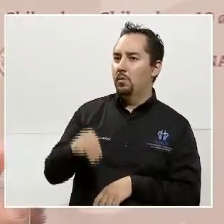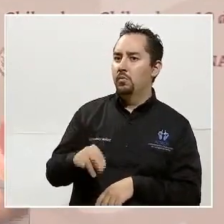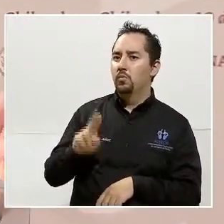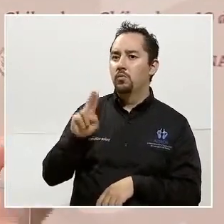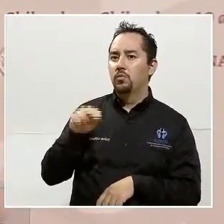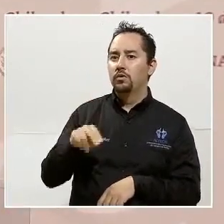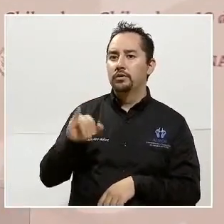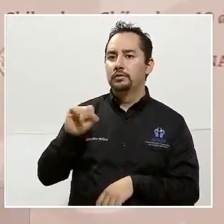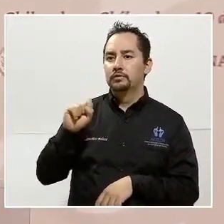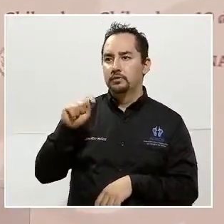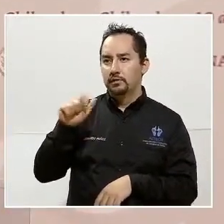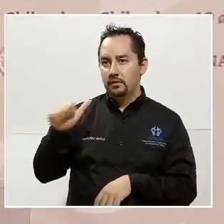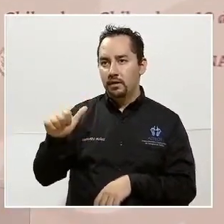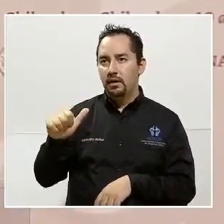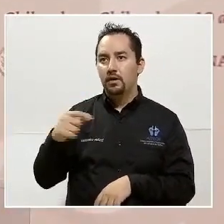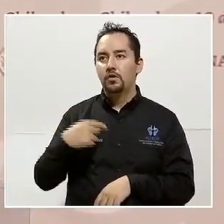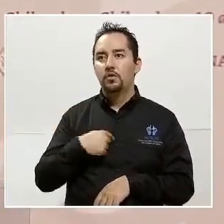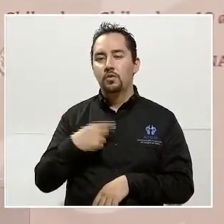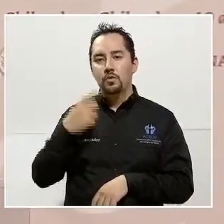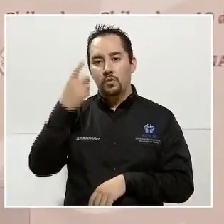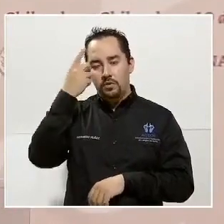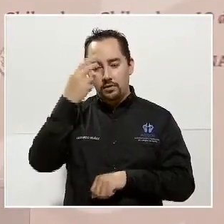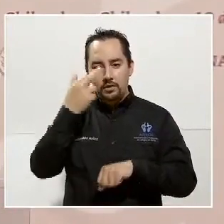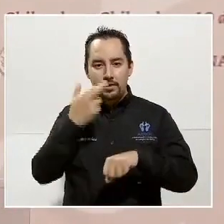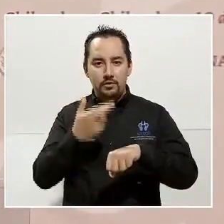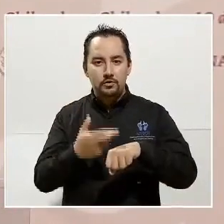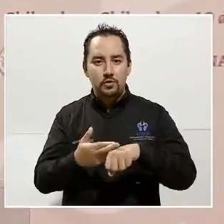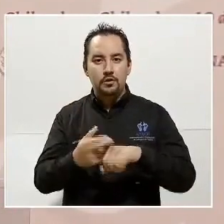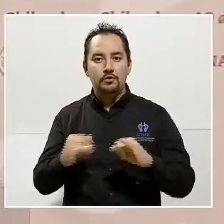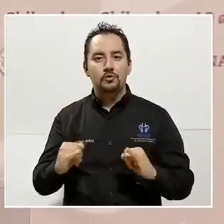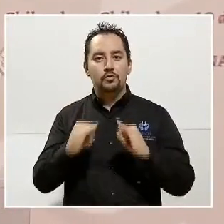Era yo director del Instituto Nacional Indigenista en Tabasco.